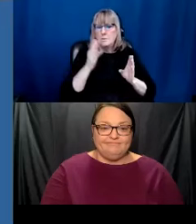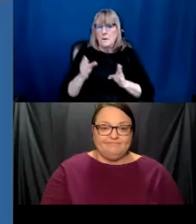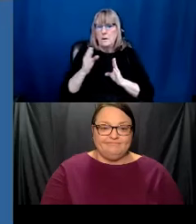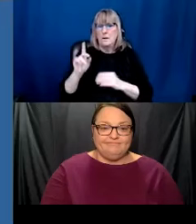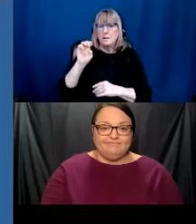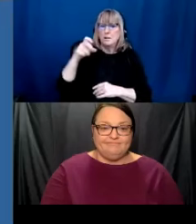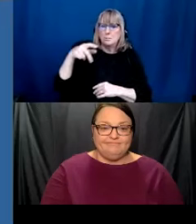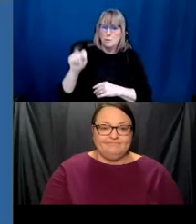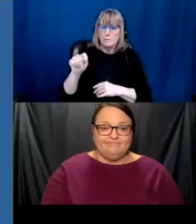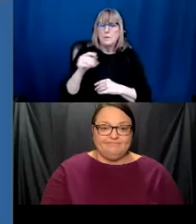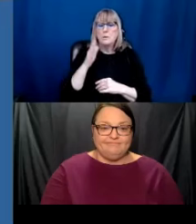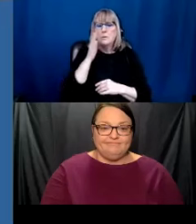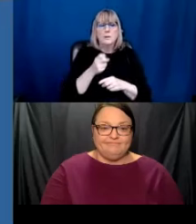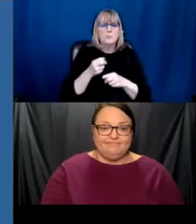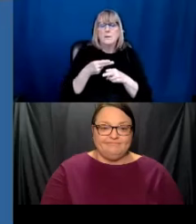Trabajo por la ciudad.